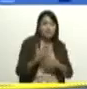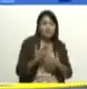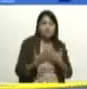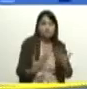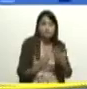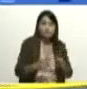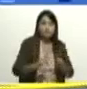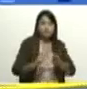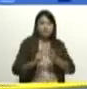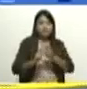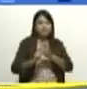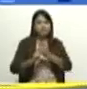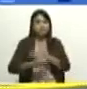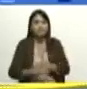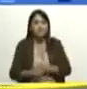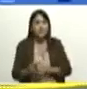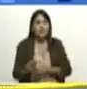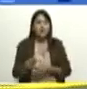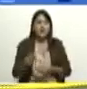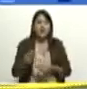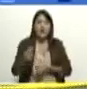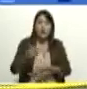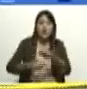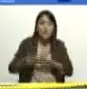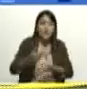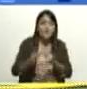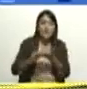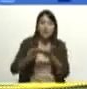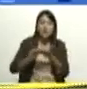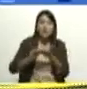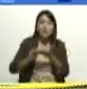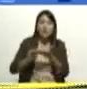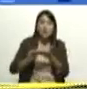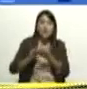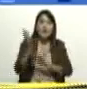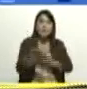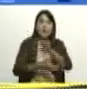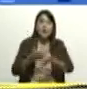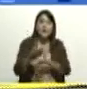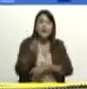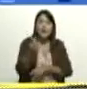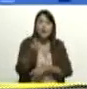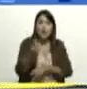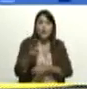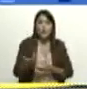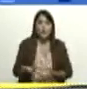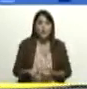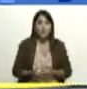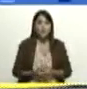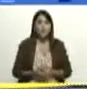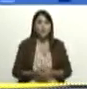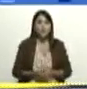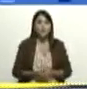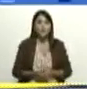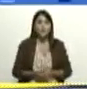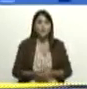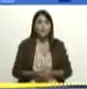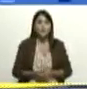a una economía de guerra que apuntara a un proceso de